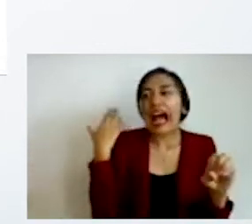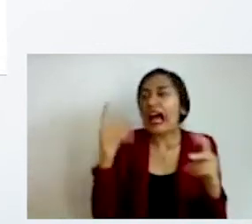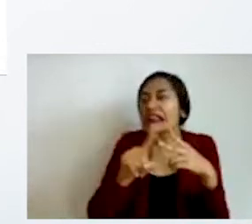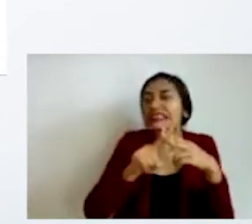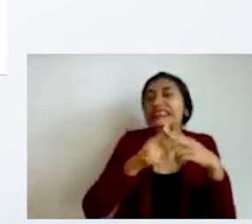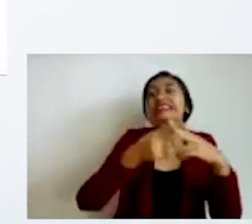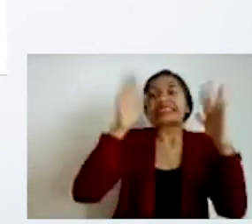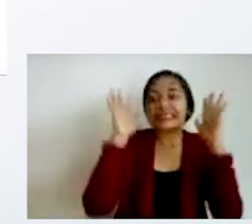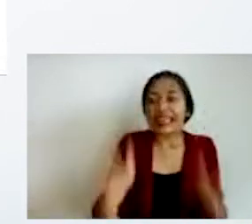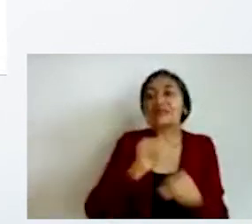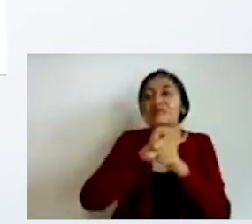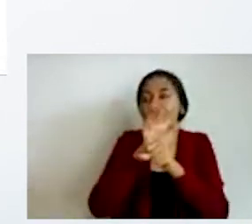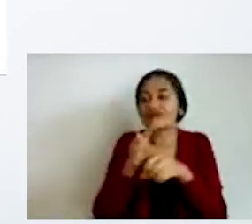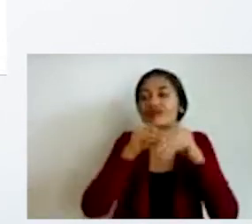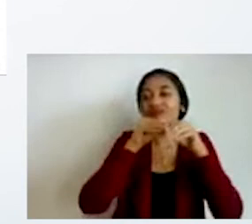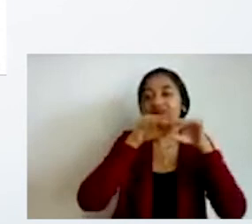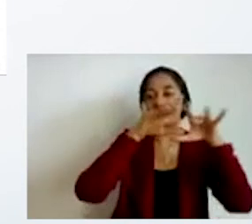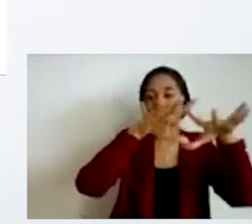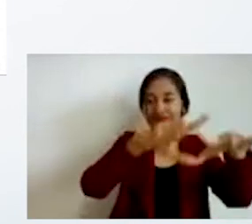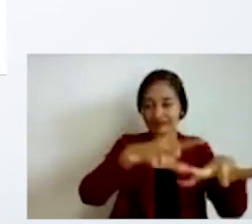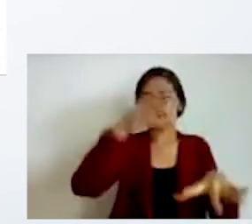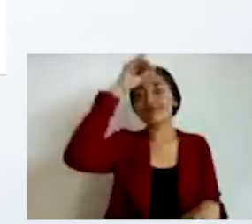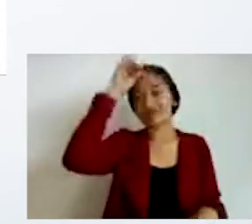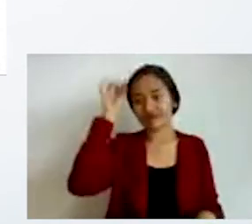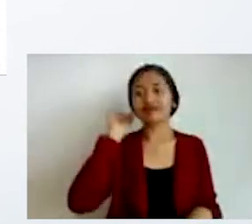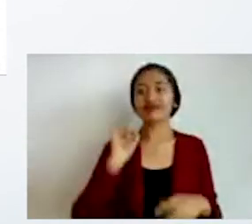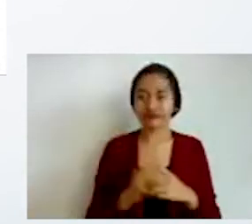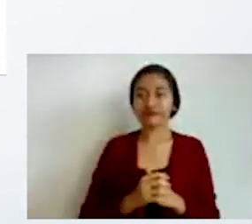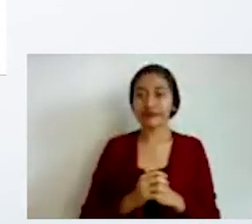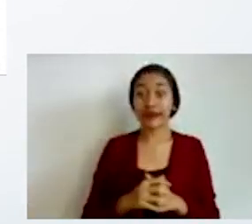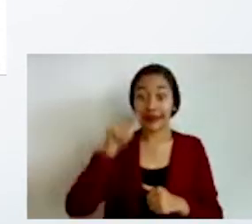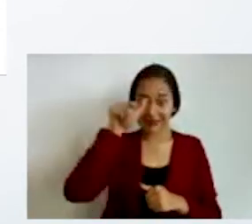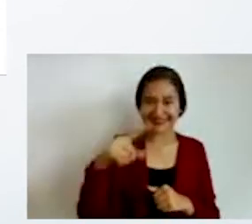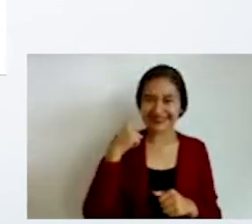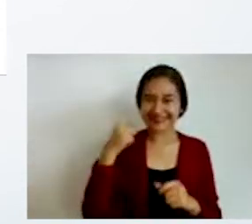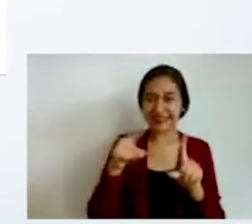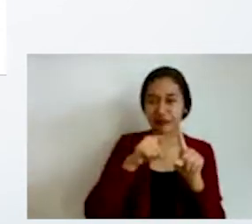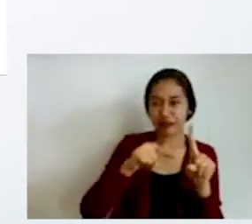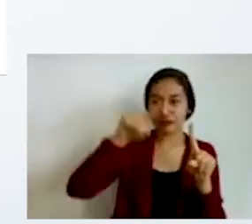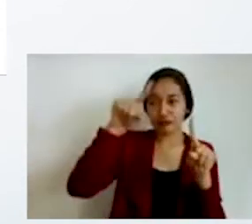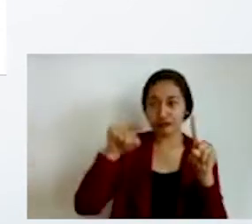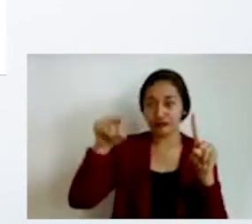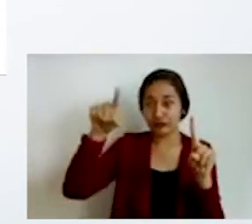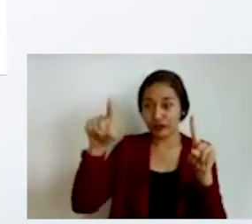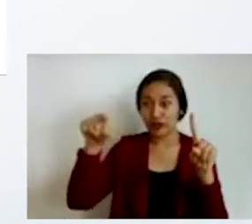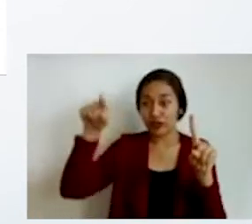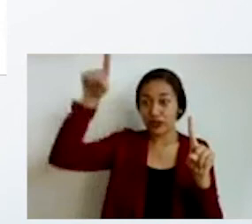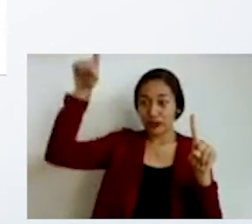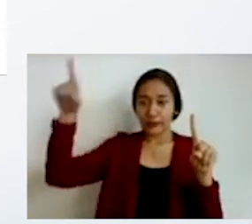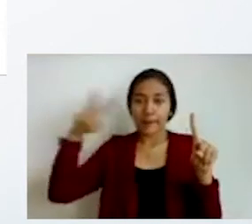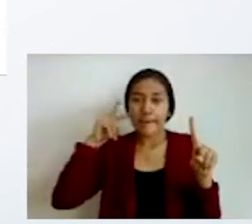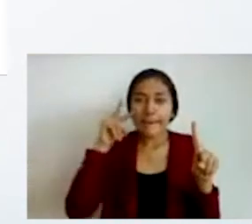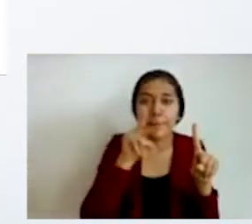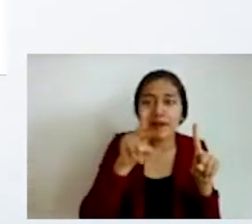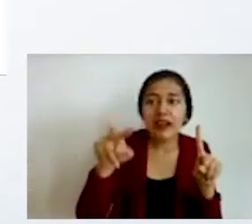escala semilogarítmica, las X están en la escala logarítmica, nos muestra cómo está el crecimiento de